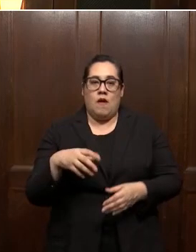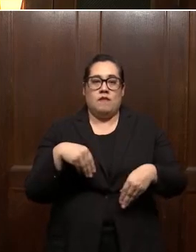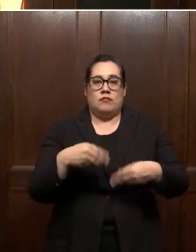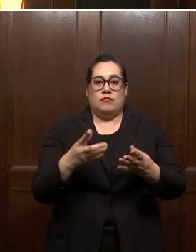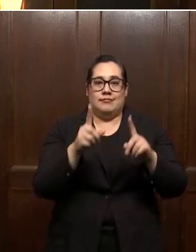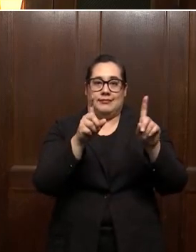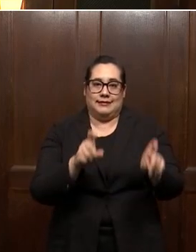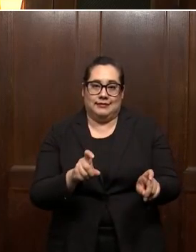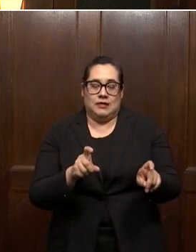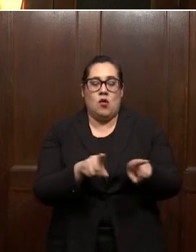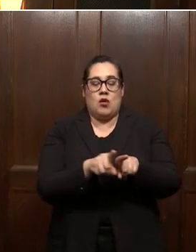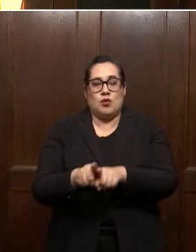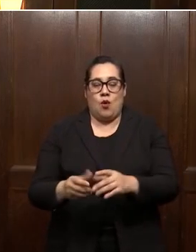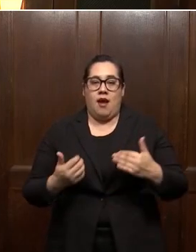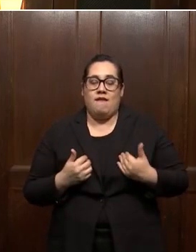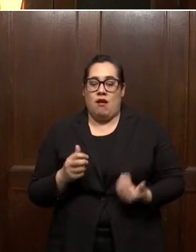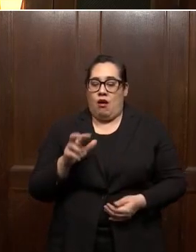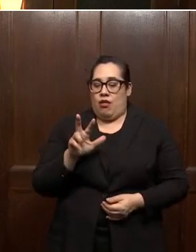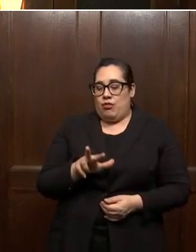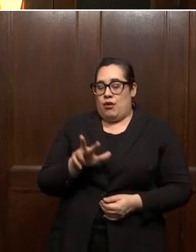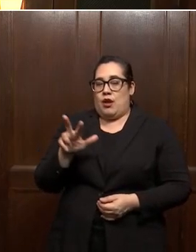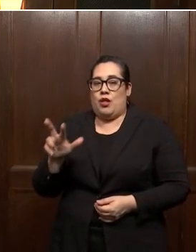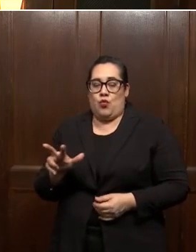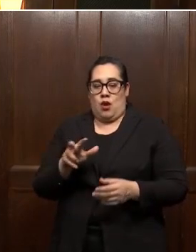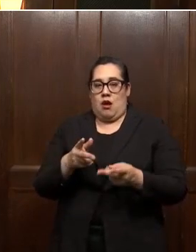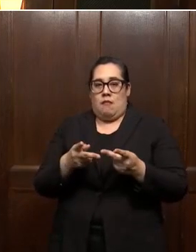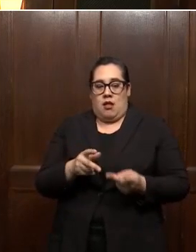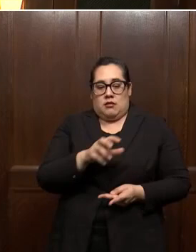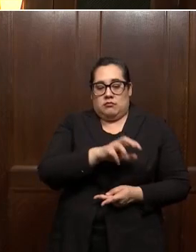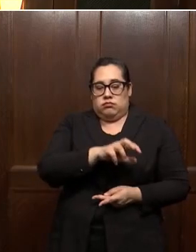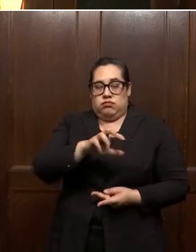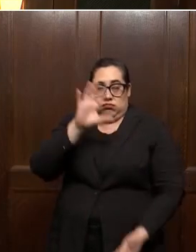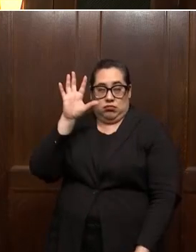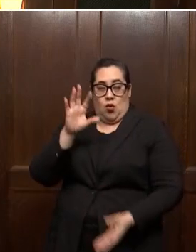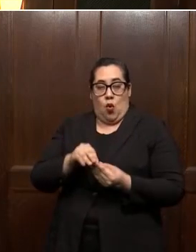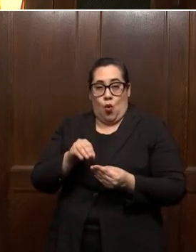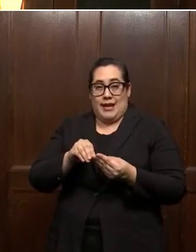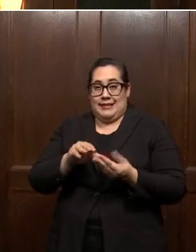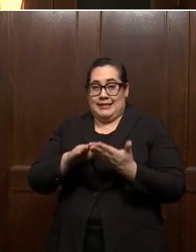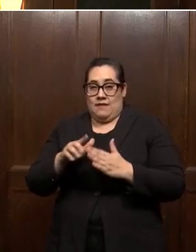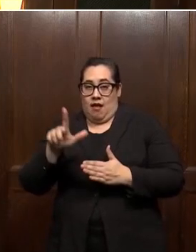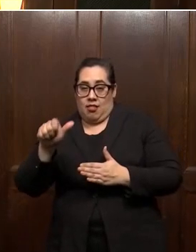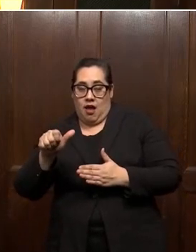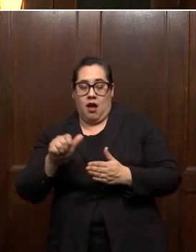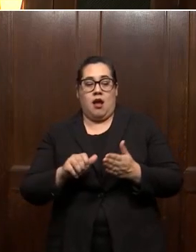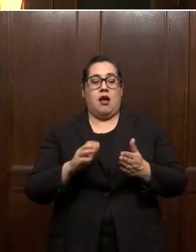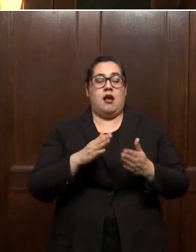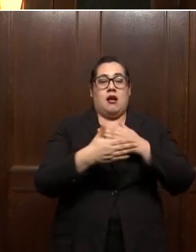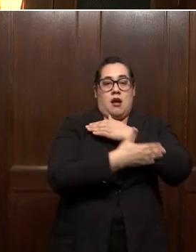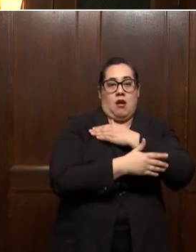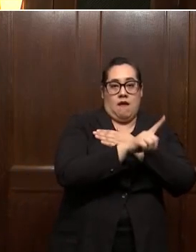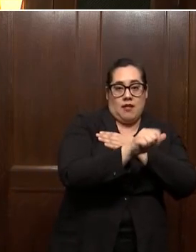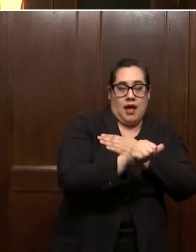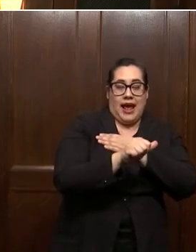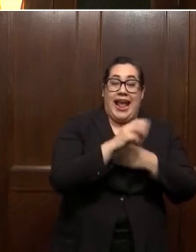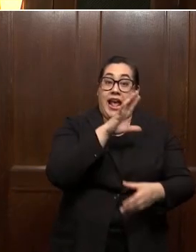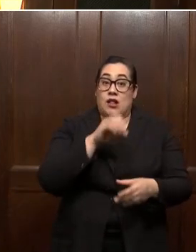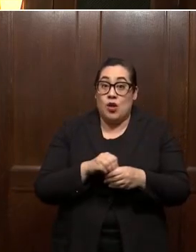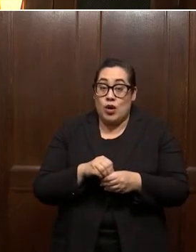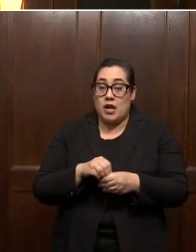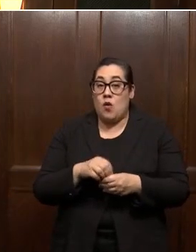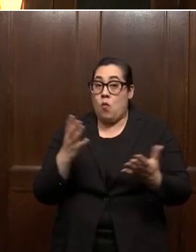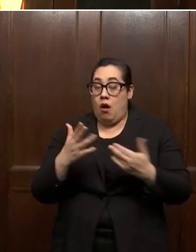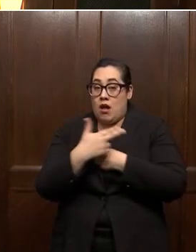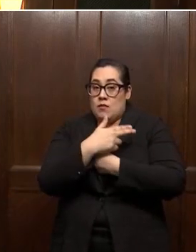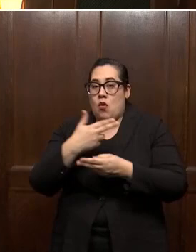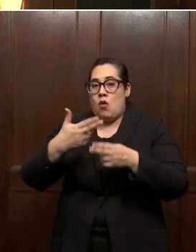y ahora tenemos 33 sitios en la ciudad y el condado, incluyendo un sitio hospital de Good